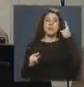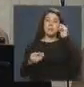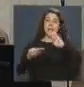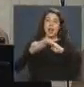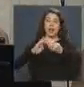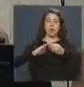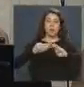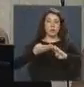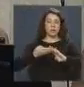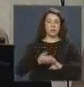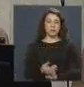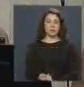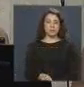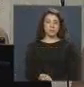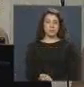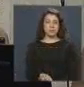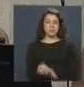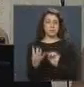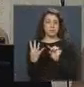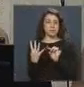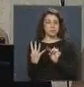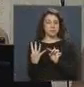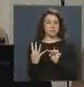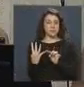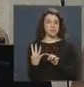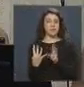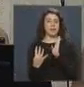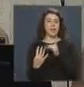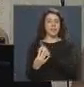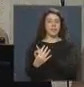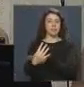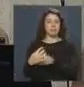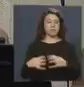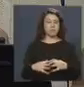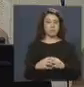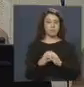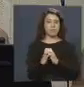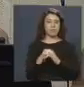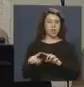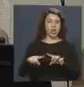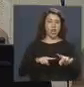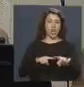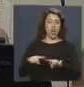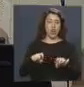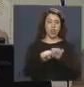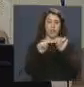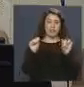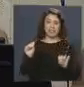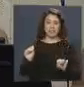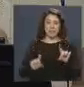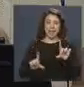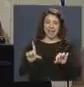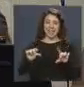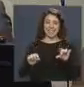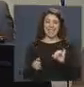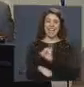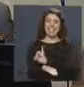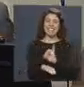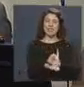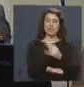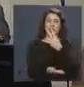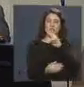comunidad. La cuarta es fortalecer la coordinación del sistema estadístico entre instituciones del